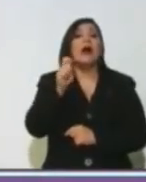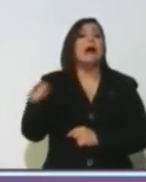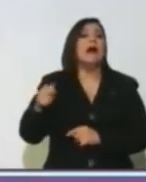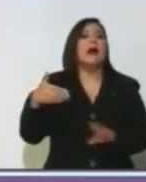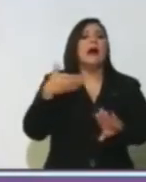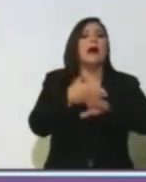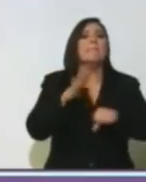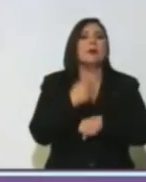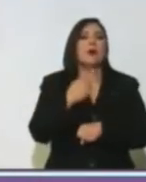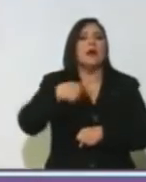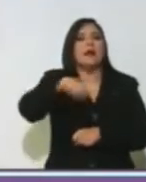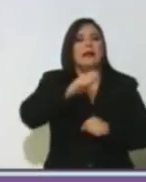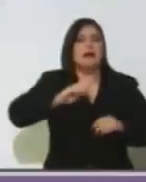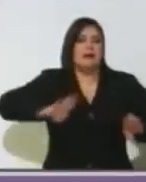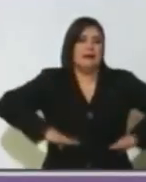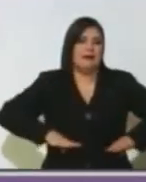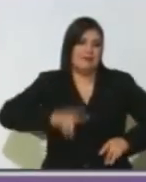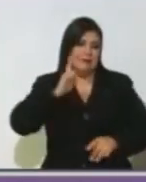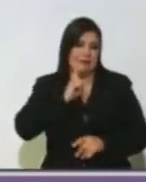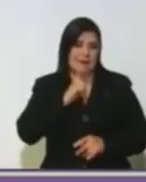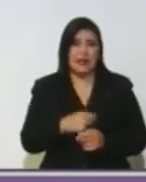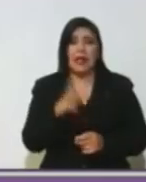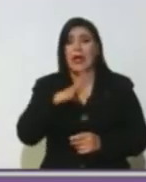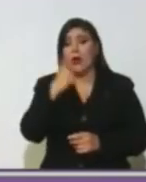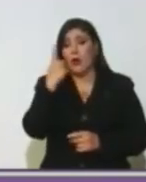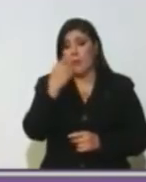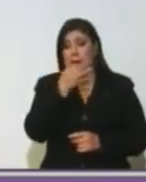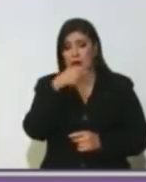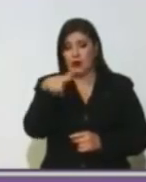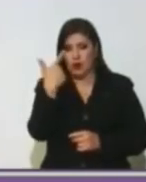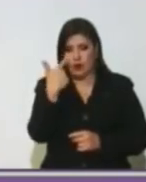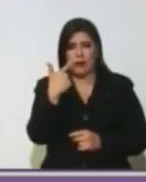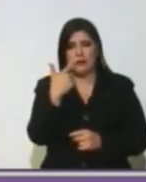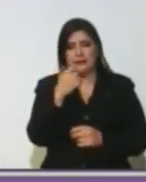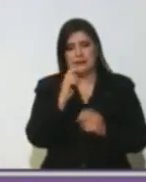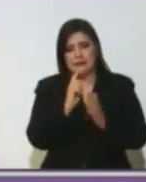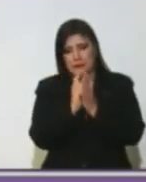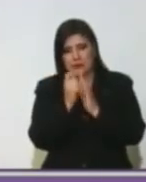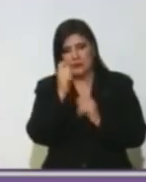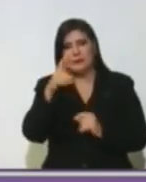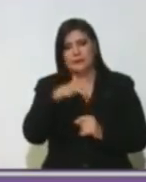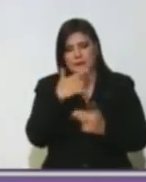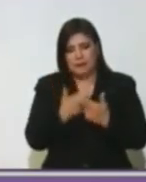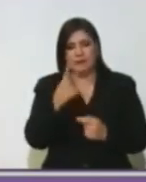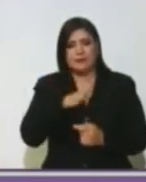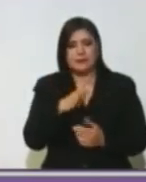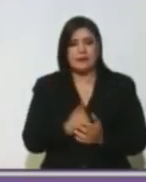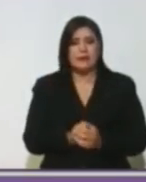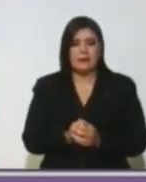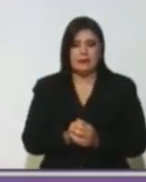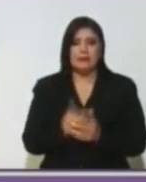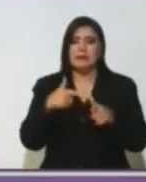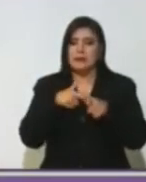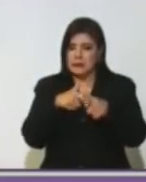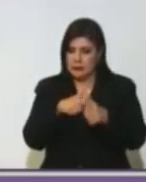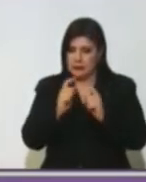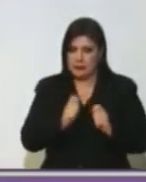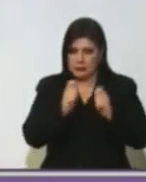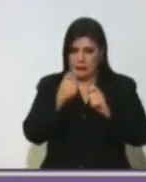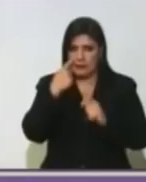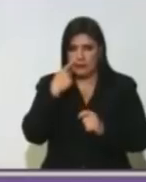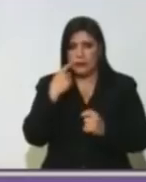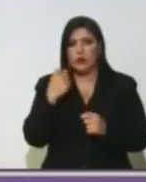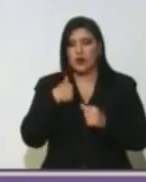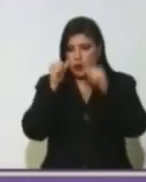mujeres bueno tienes un minuto con 12 segundos de tu tiempo abonado este marco rascón estamos siguiendo el turno este